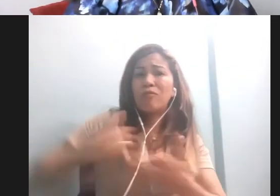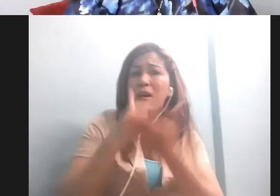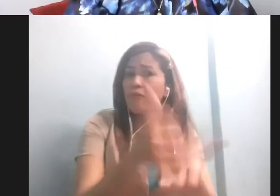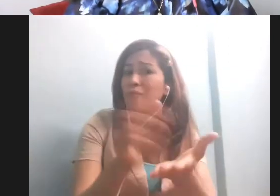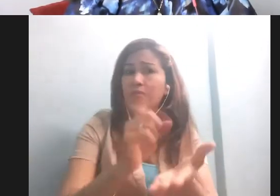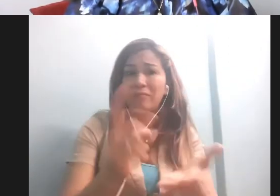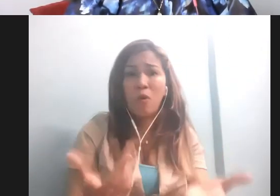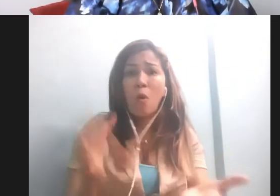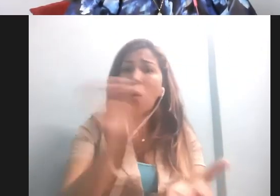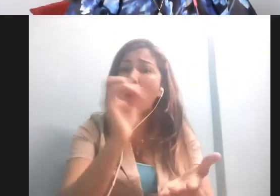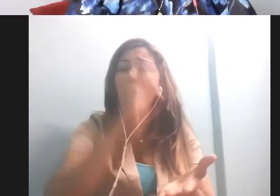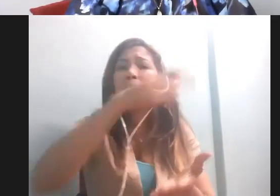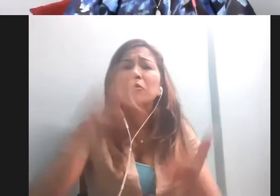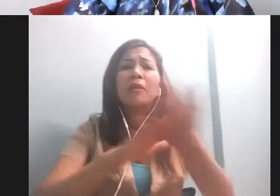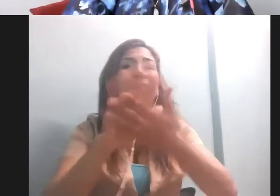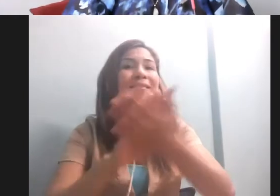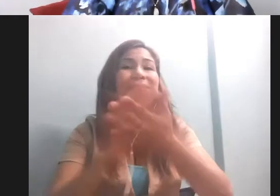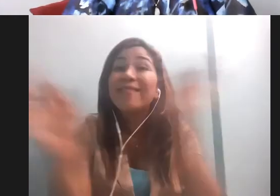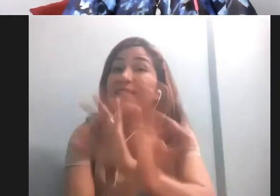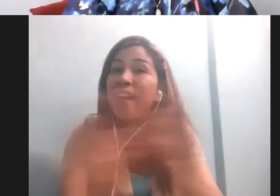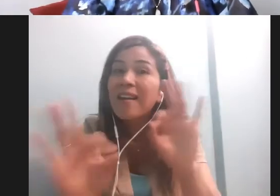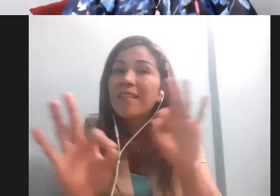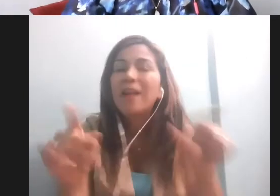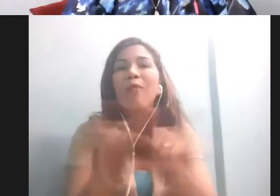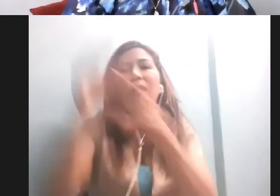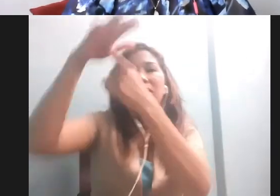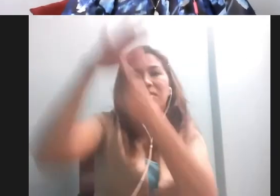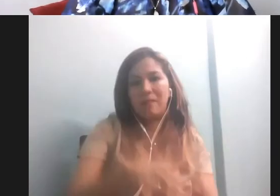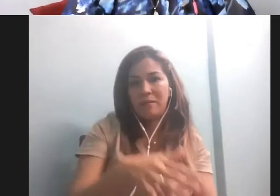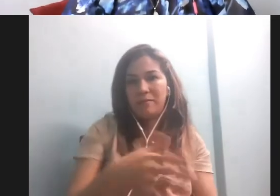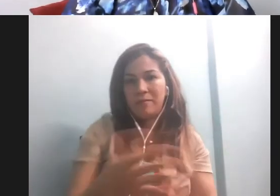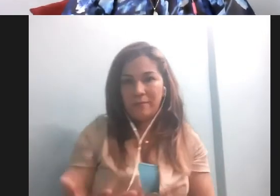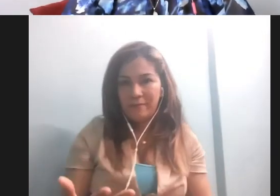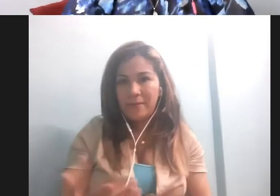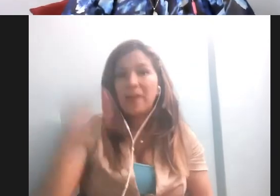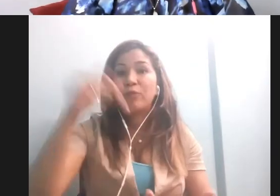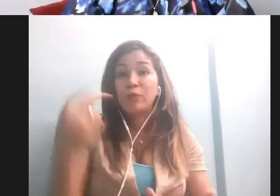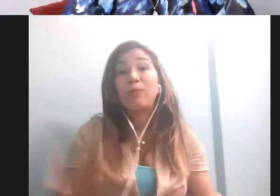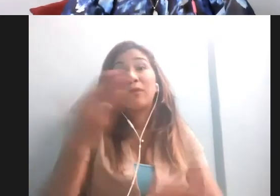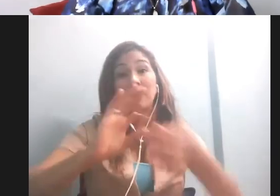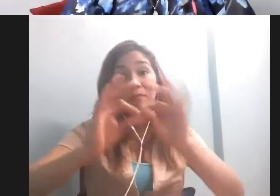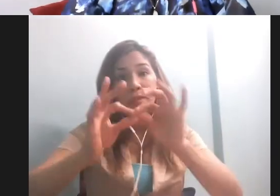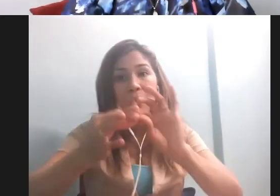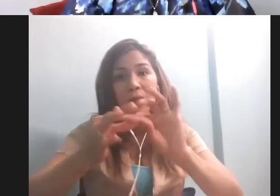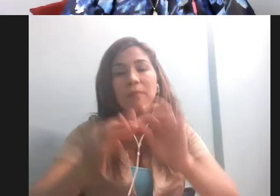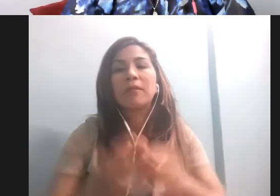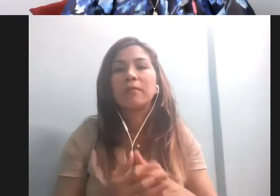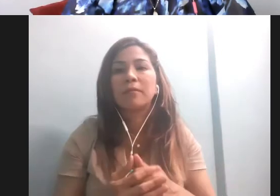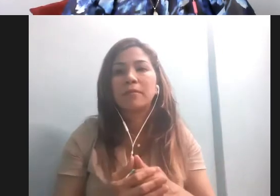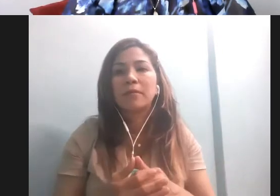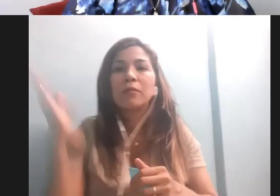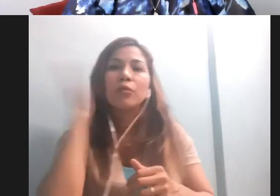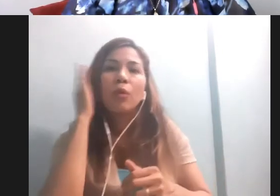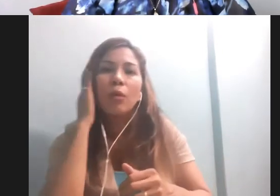comunique, estamos violando un derecho. Entonces, todo eso lo podemos garantizar teniendo interpretación, teniendo, en el caso de las personas sordas como tal,